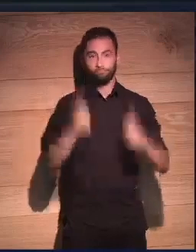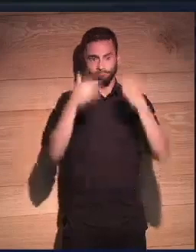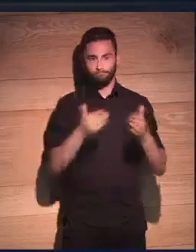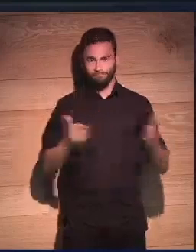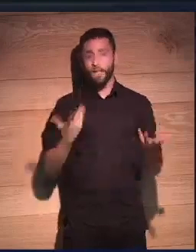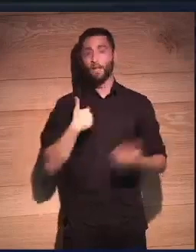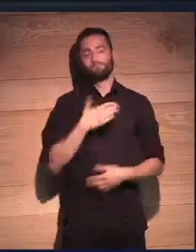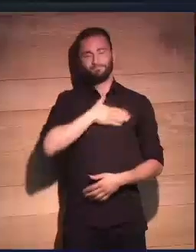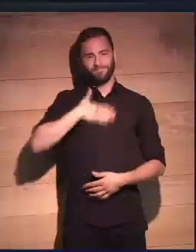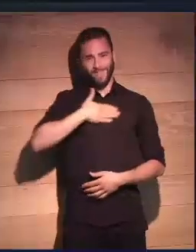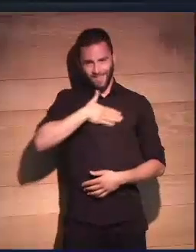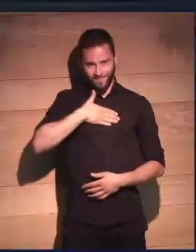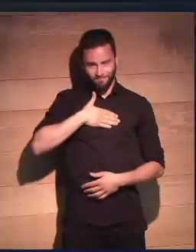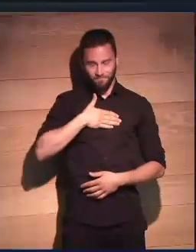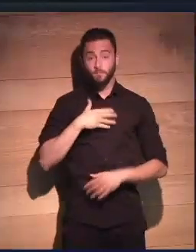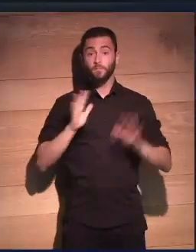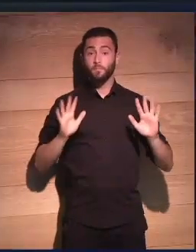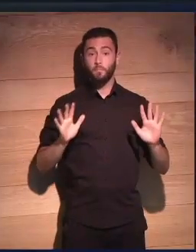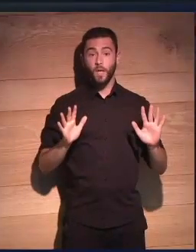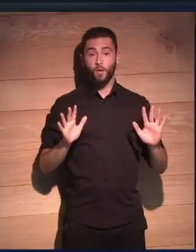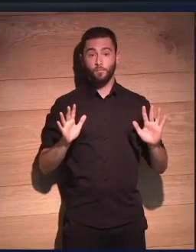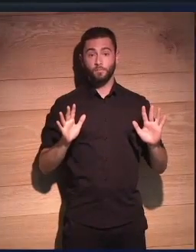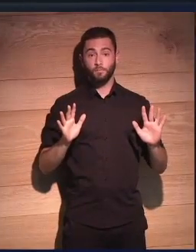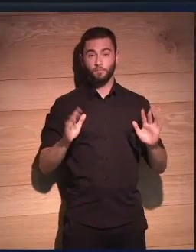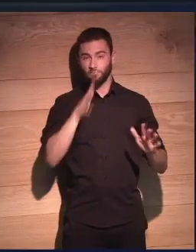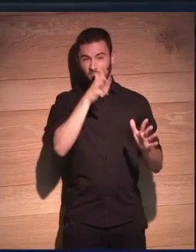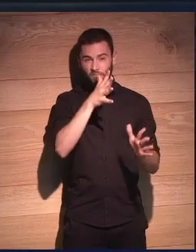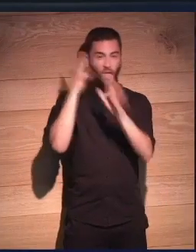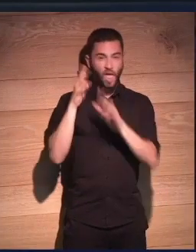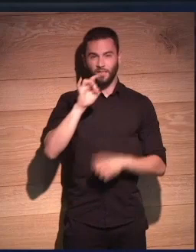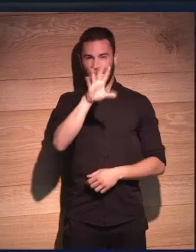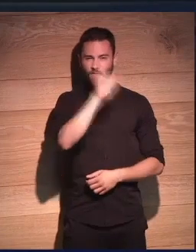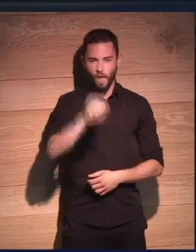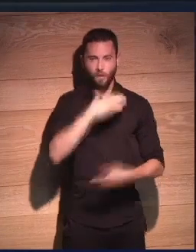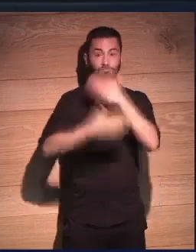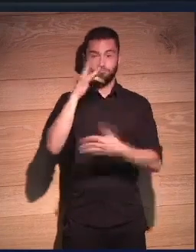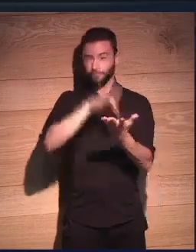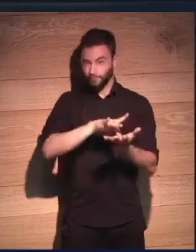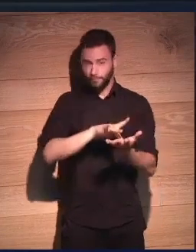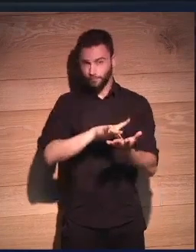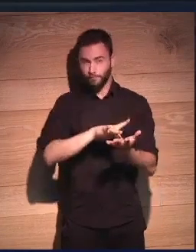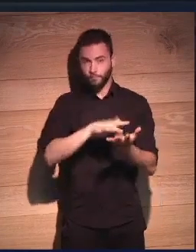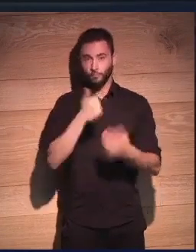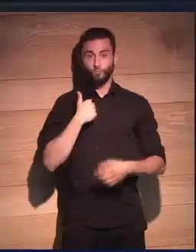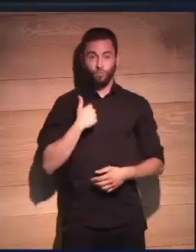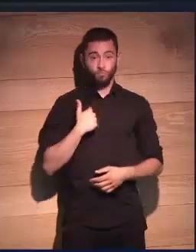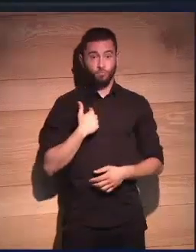conocerle, pero de algún modo en los últimos 10, 15 años he estado